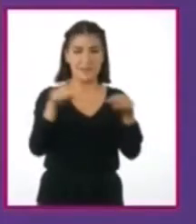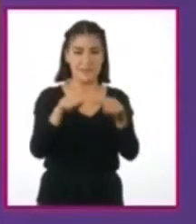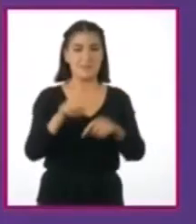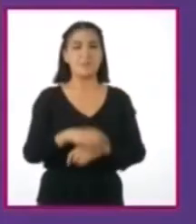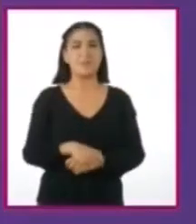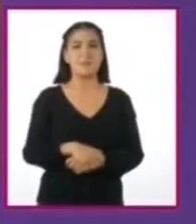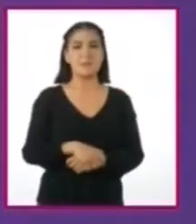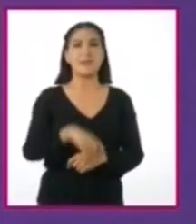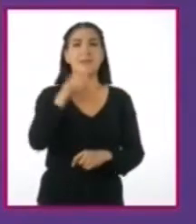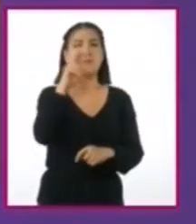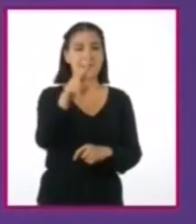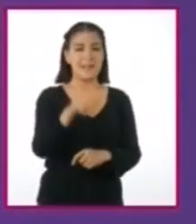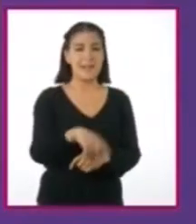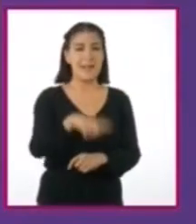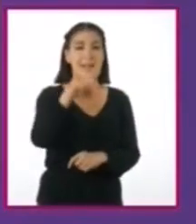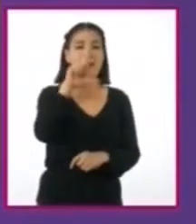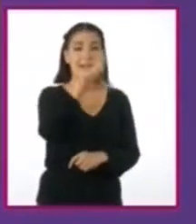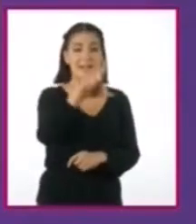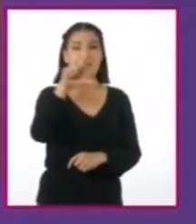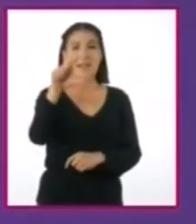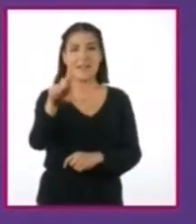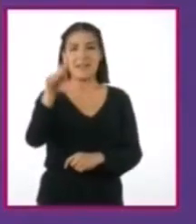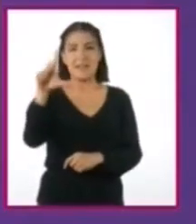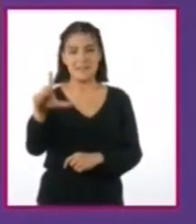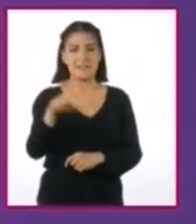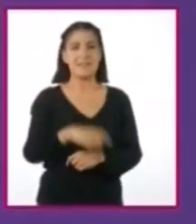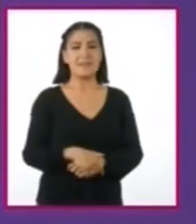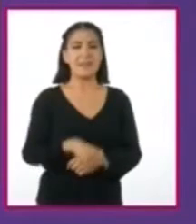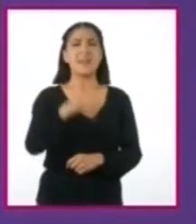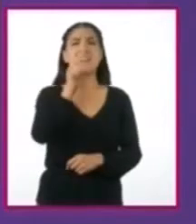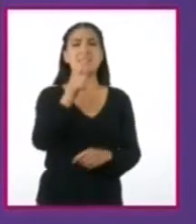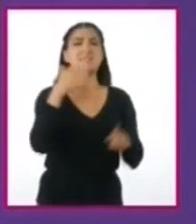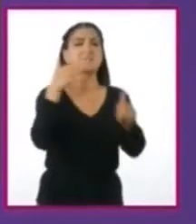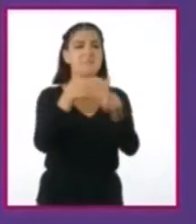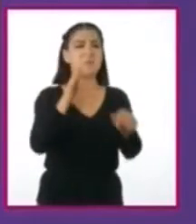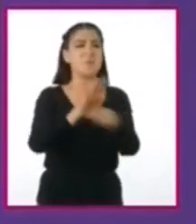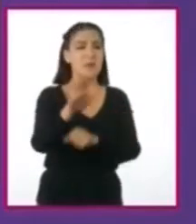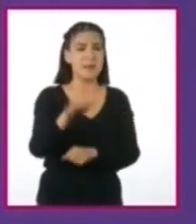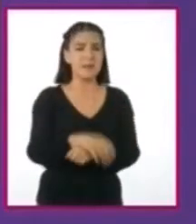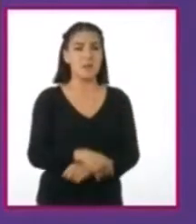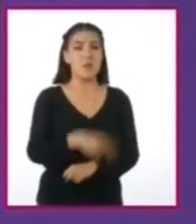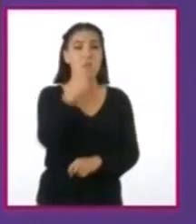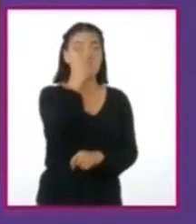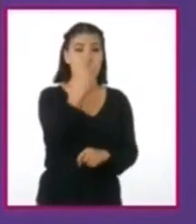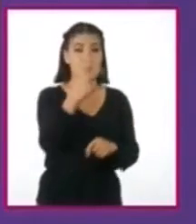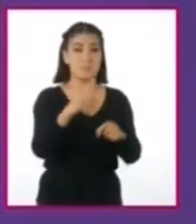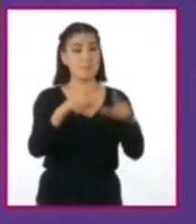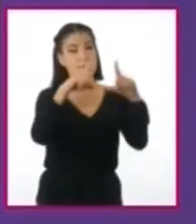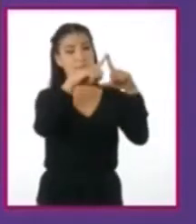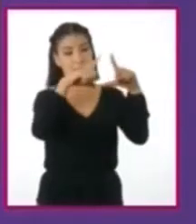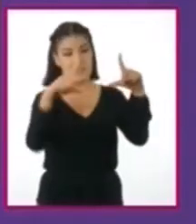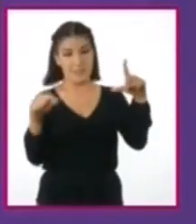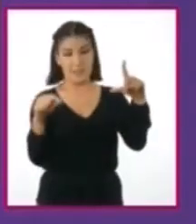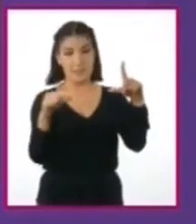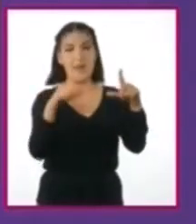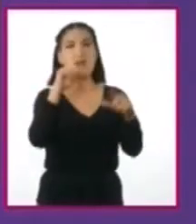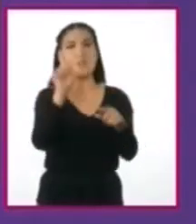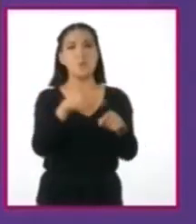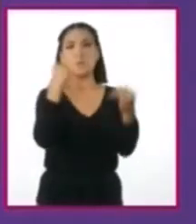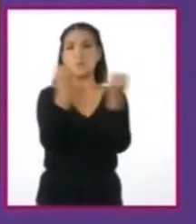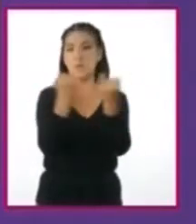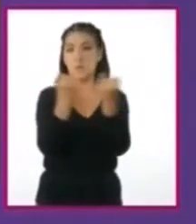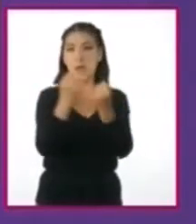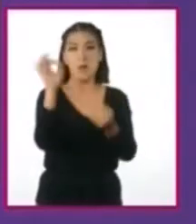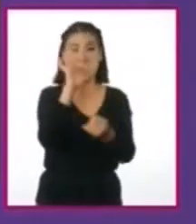El criterio LLL especifica que dos triángulos son semejantes si tienen sus